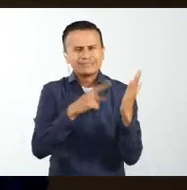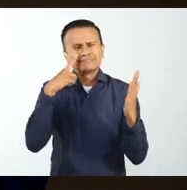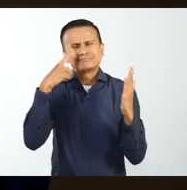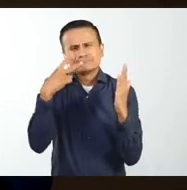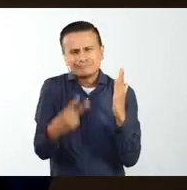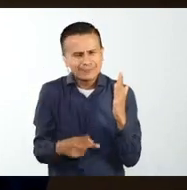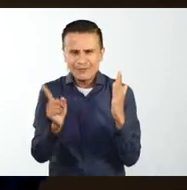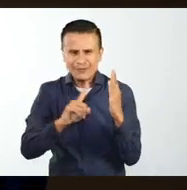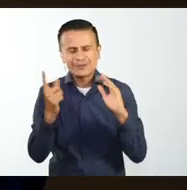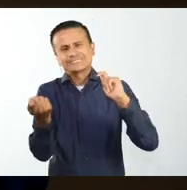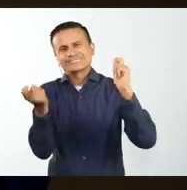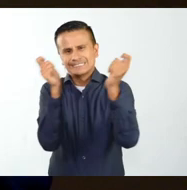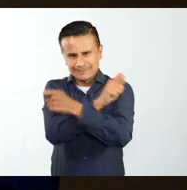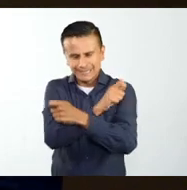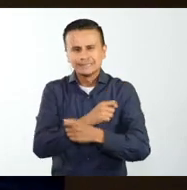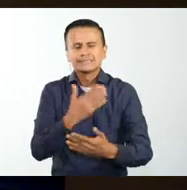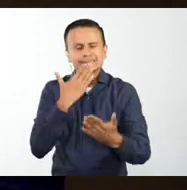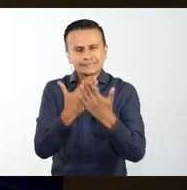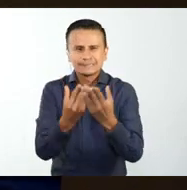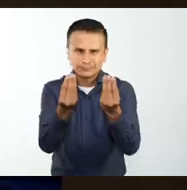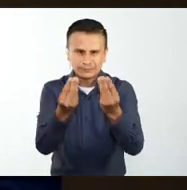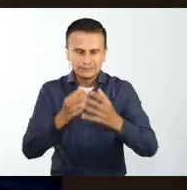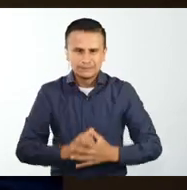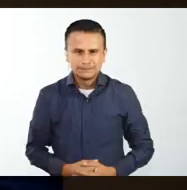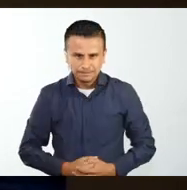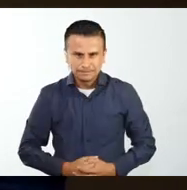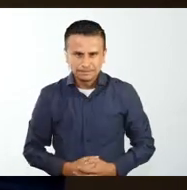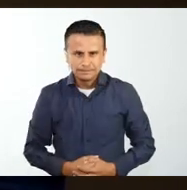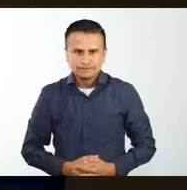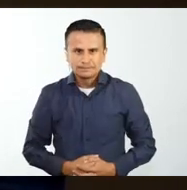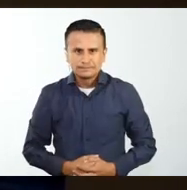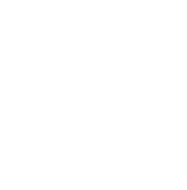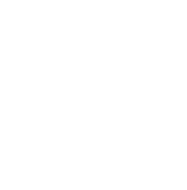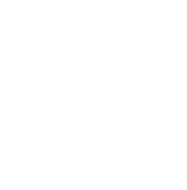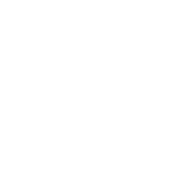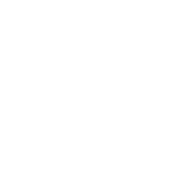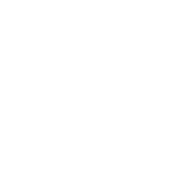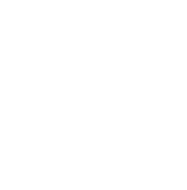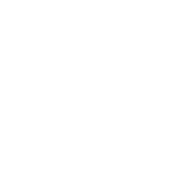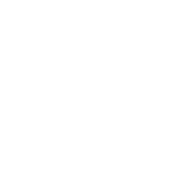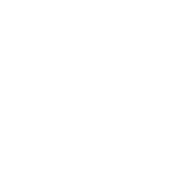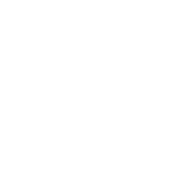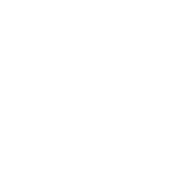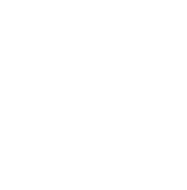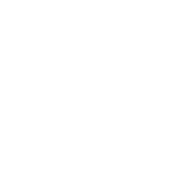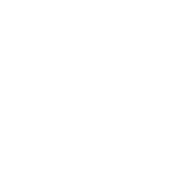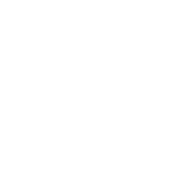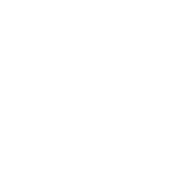sostienen todavía las políticas como las estamos conociendo hasta ahora. Muchas gracias.